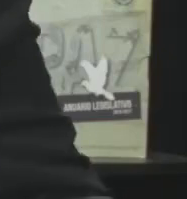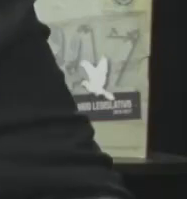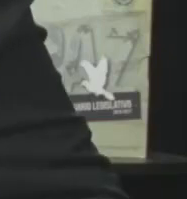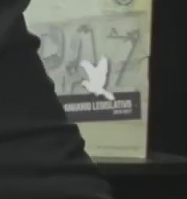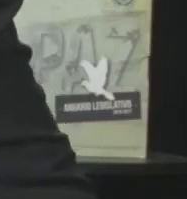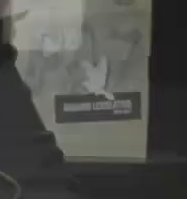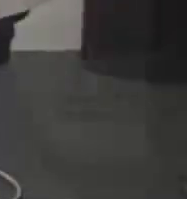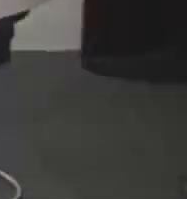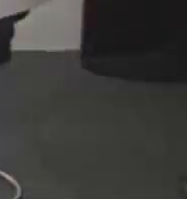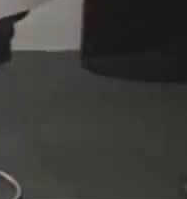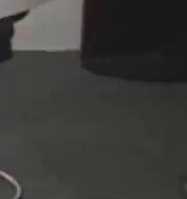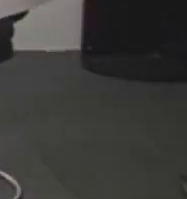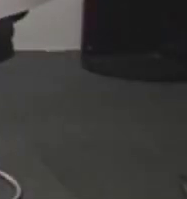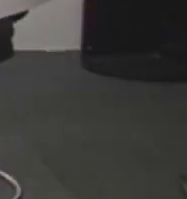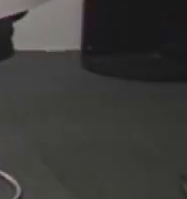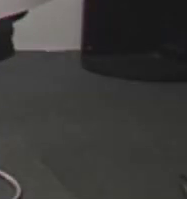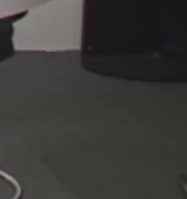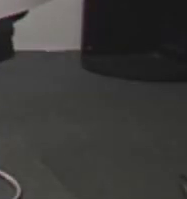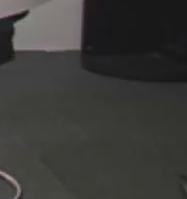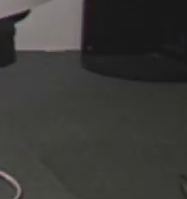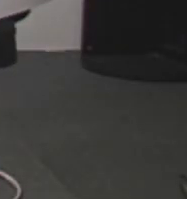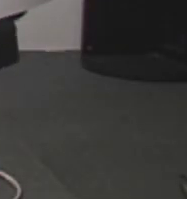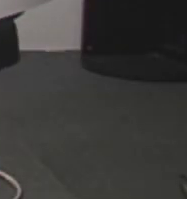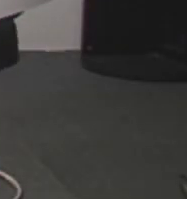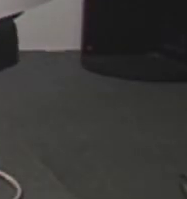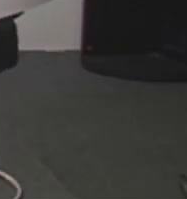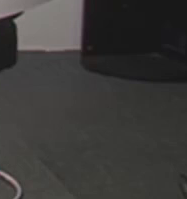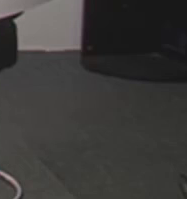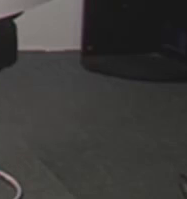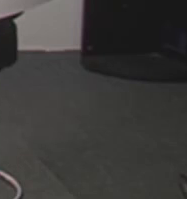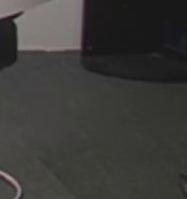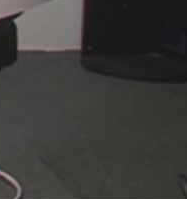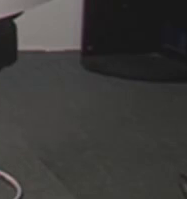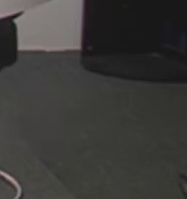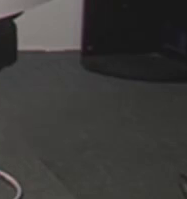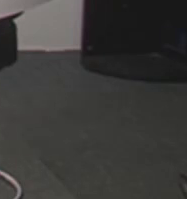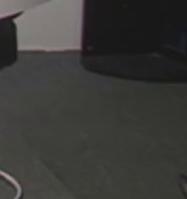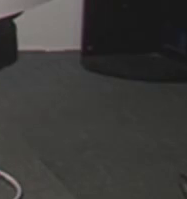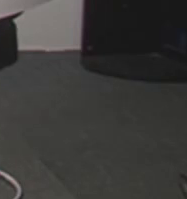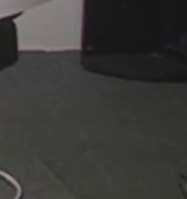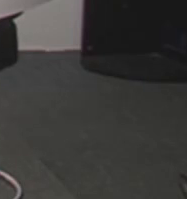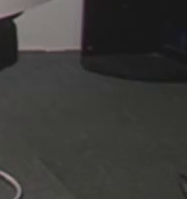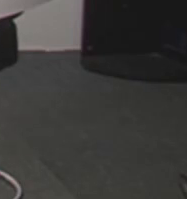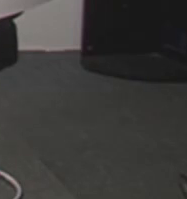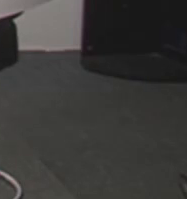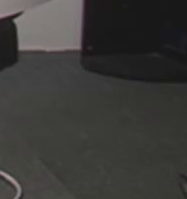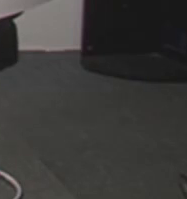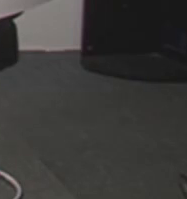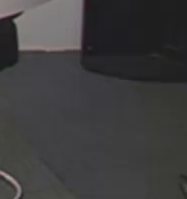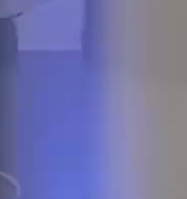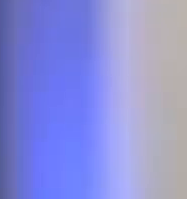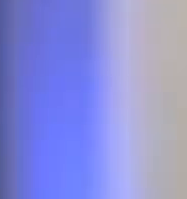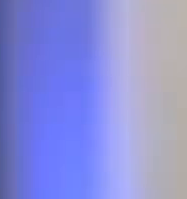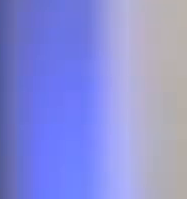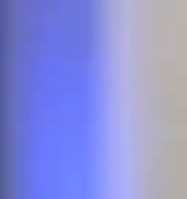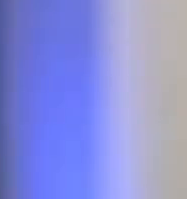Legislativo. Diputado, muy buenos días. ¿Qué tal, Max? Buenos días, amigos televidentes que sintonizan y que escuchan el programa